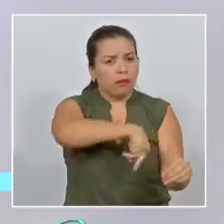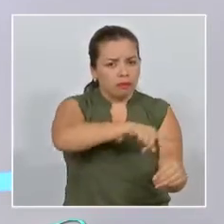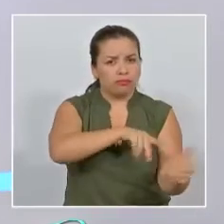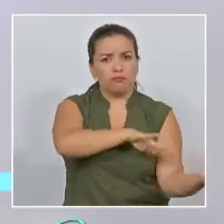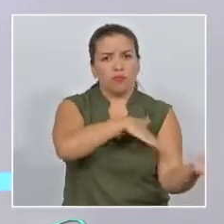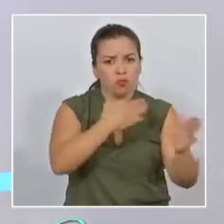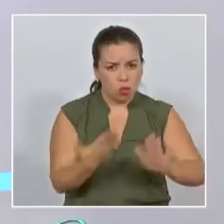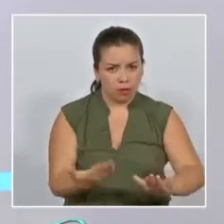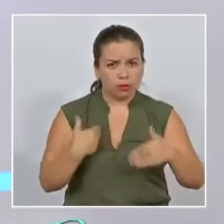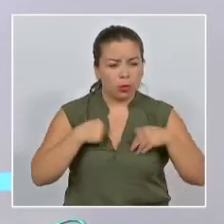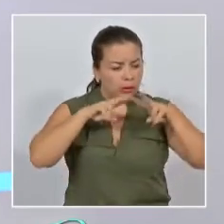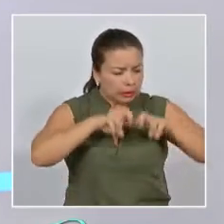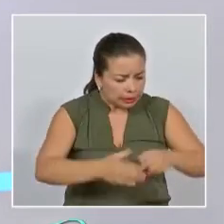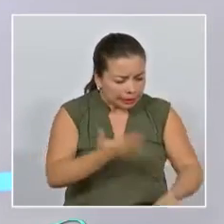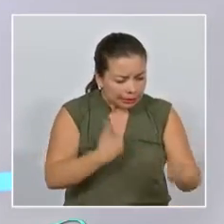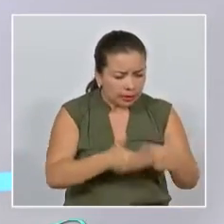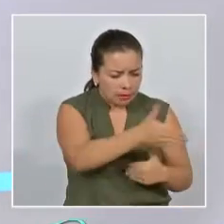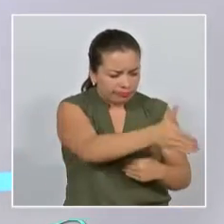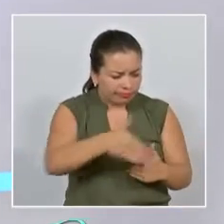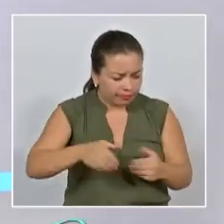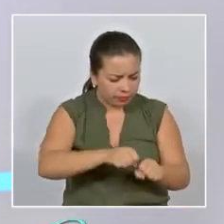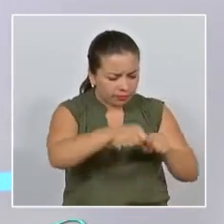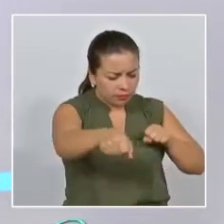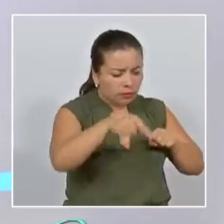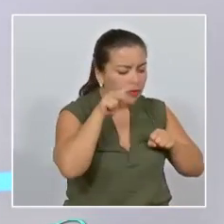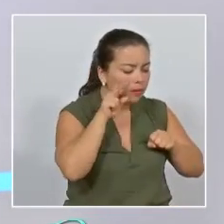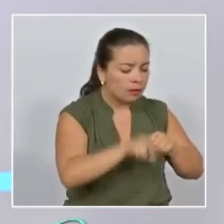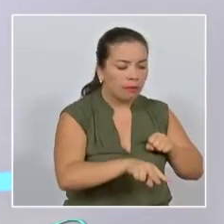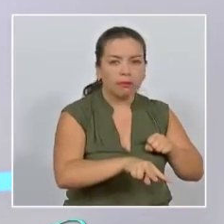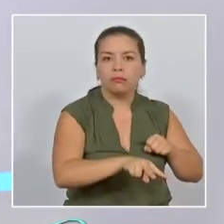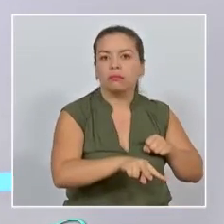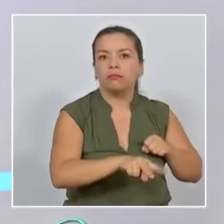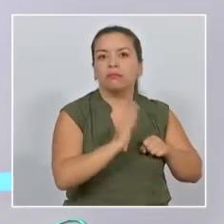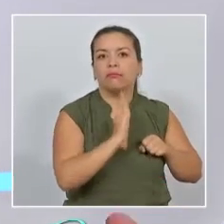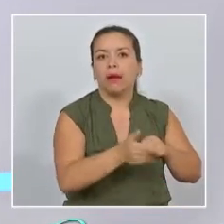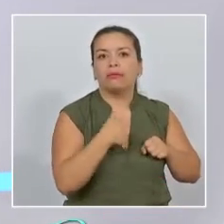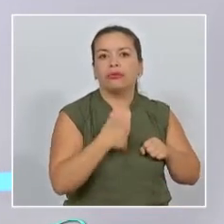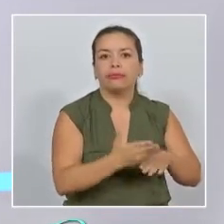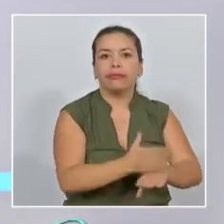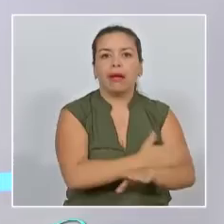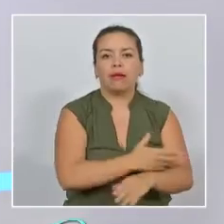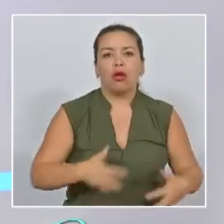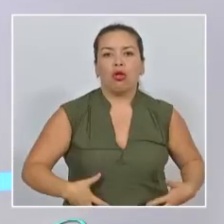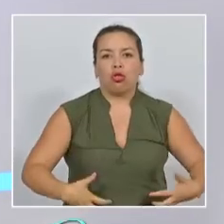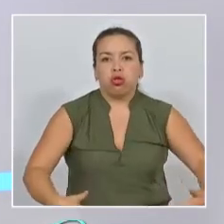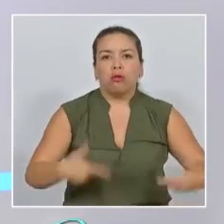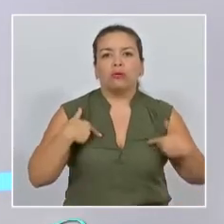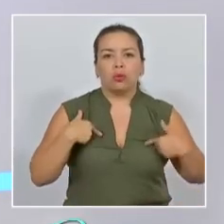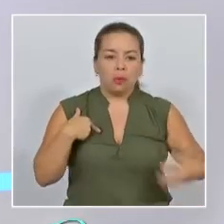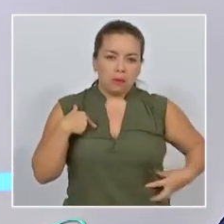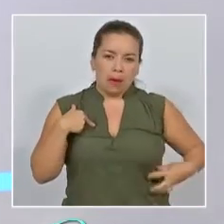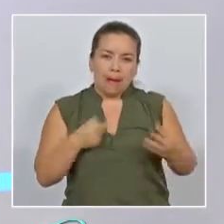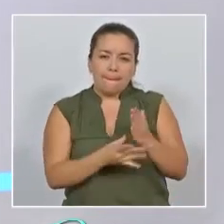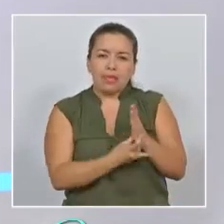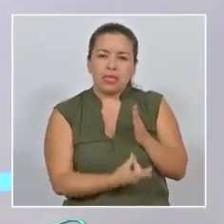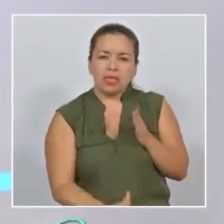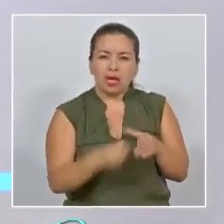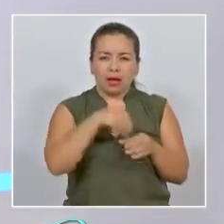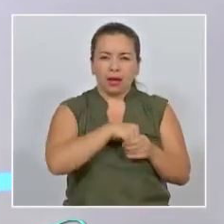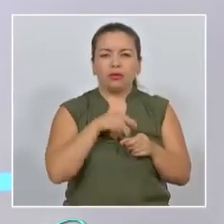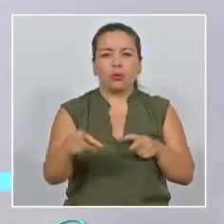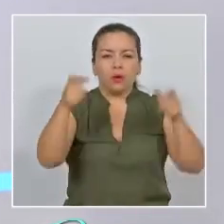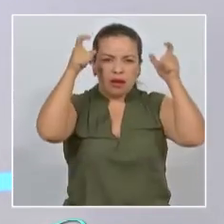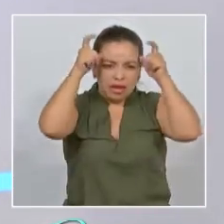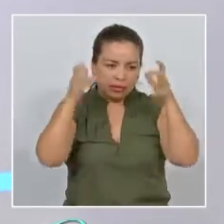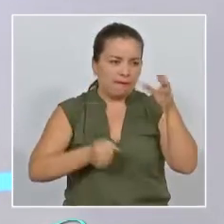hecho autopsias, que son gorditos, gorditos, ya tienen aterosclerosis. Ya empiezan a tener grasa en el hígado. Porque eso es leche de vaca, leche